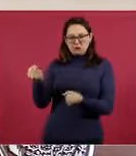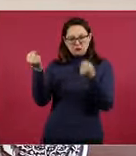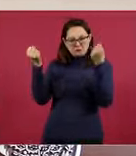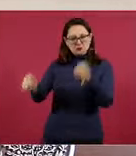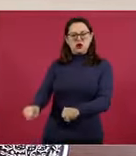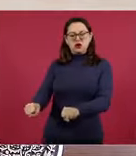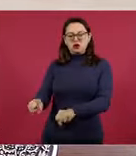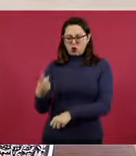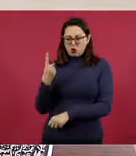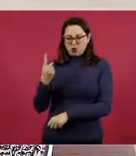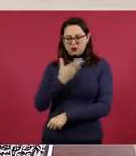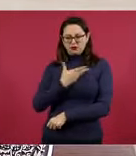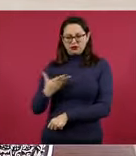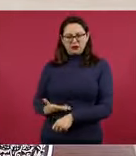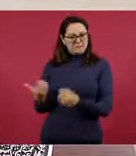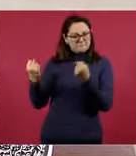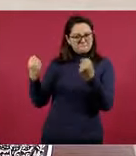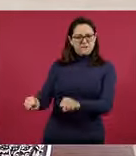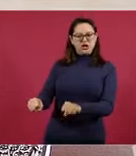de la fuerza